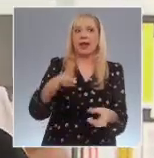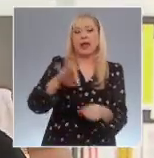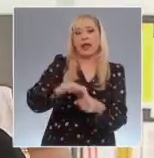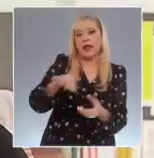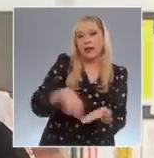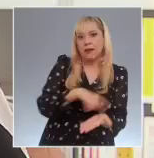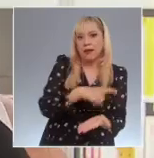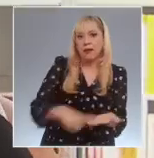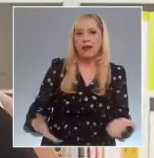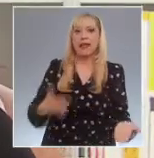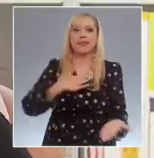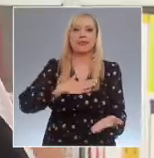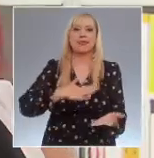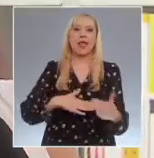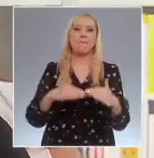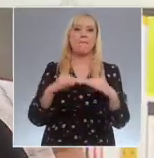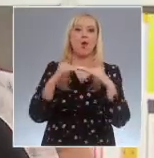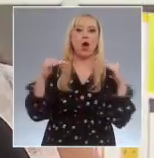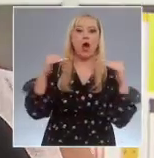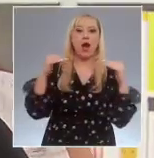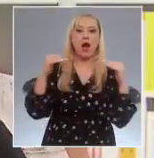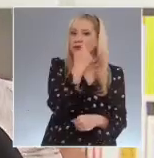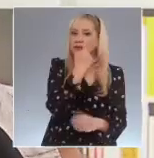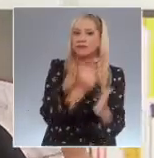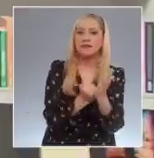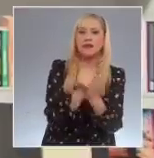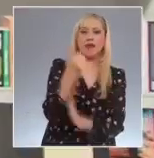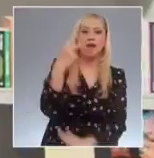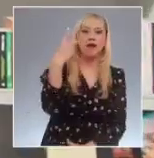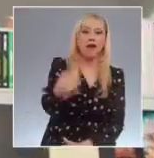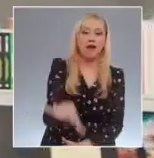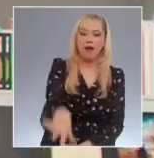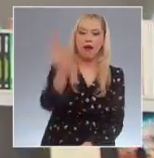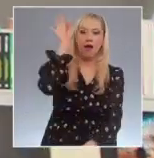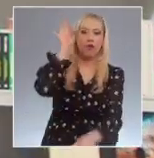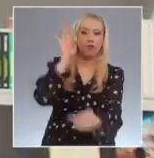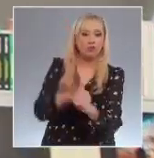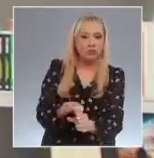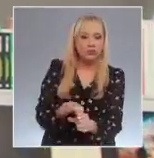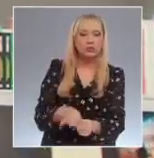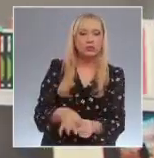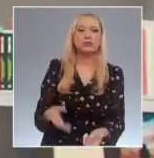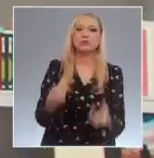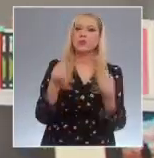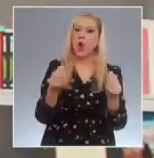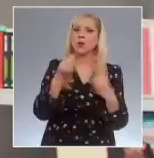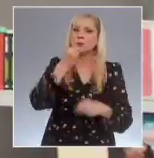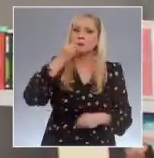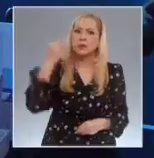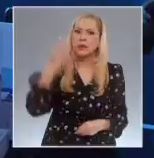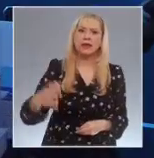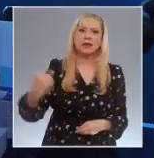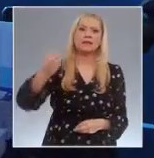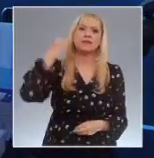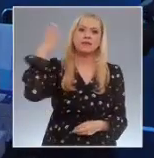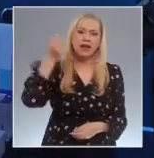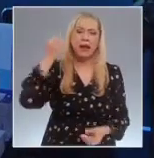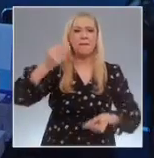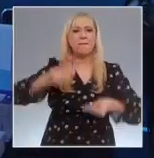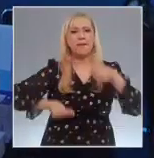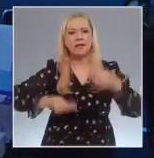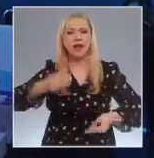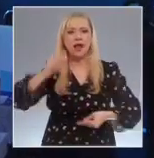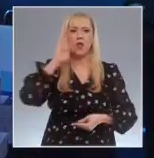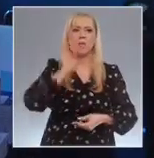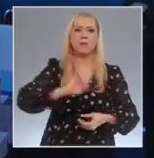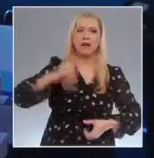nos ofrecen no nada más te deja conocer libros que no tenías en el radar. Hay muchas conferencias muy interesantes, magistrados, ministros vienen. El evento se lleva